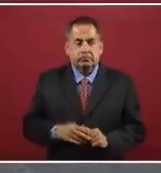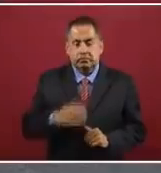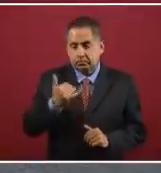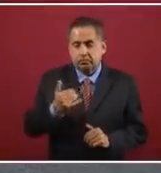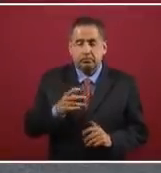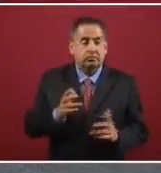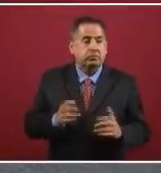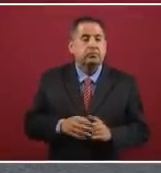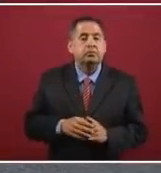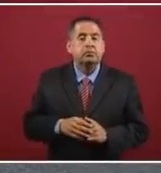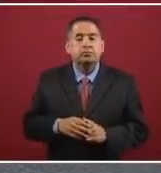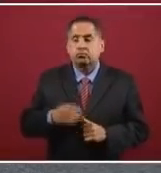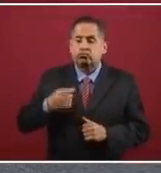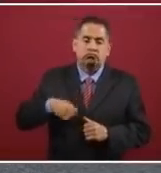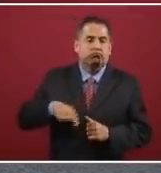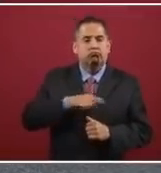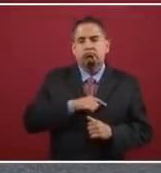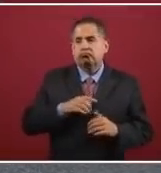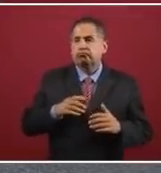vamos